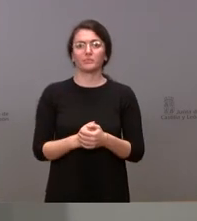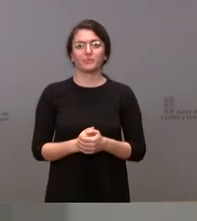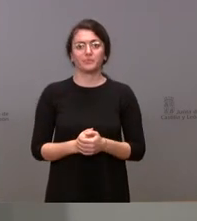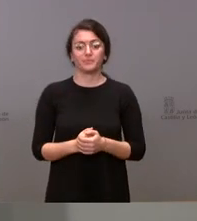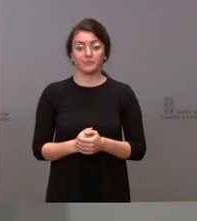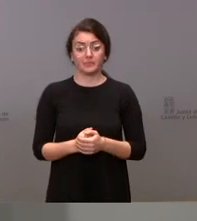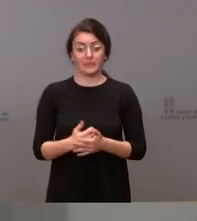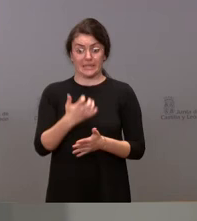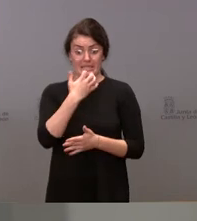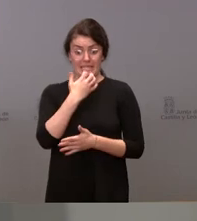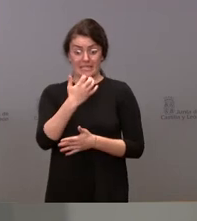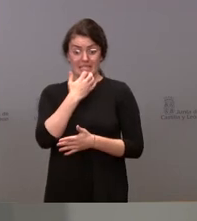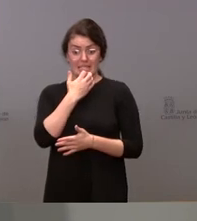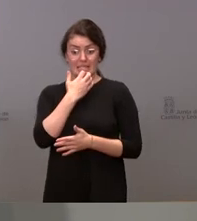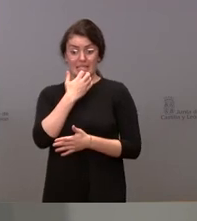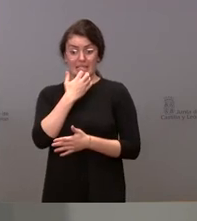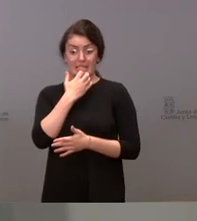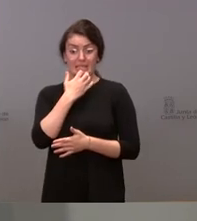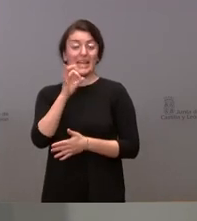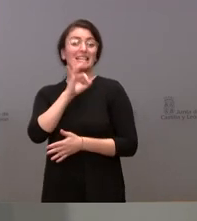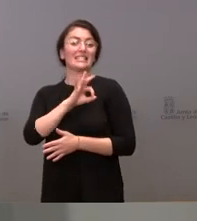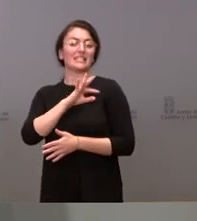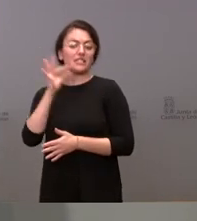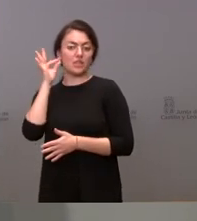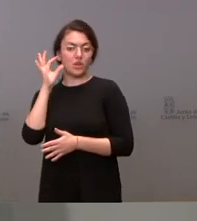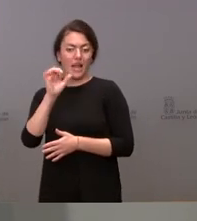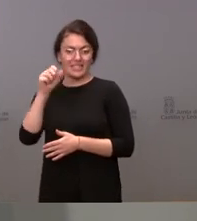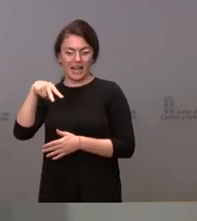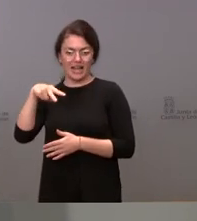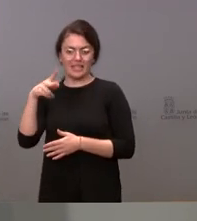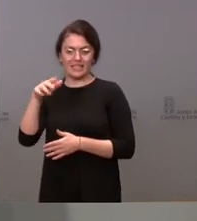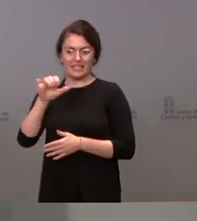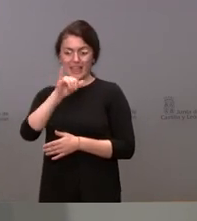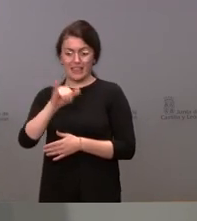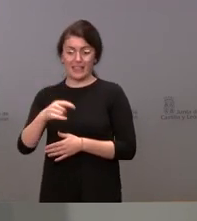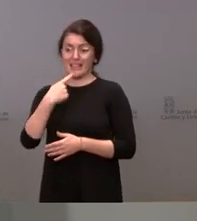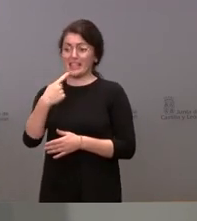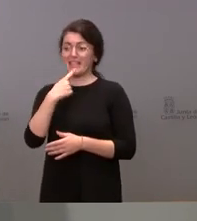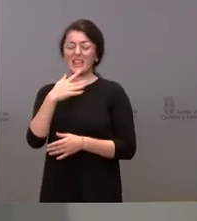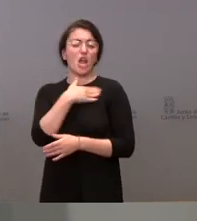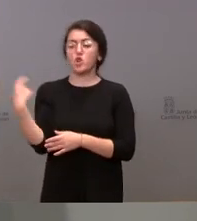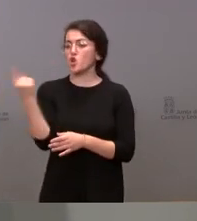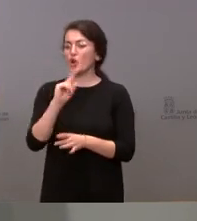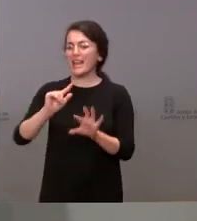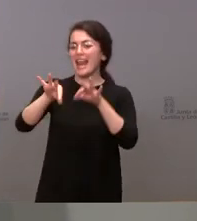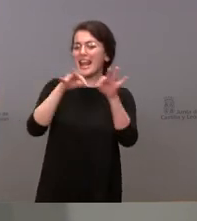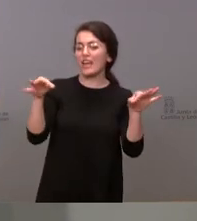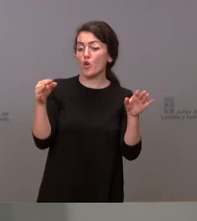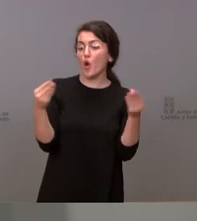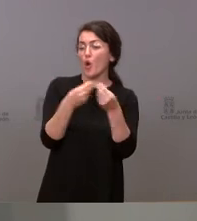Y si la señora Sánchez dice que no nos quiere ni con lazo ni sin lazo, no le voy a contestar públicamente